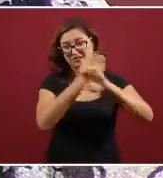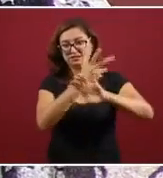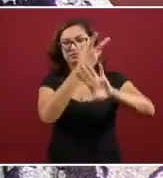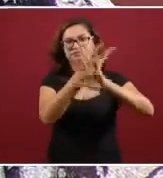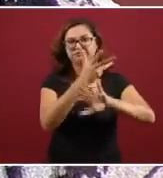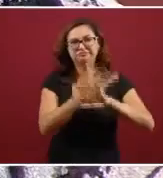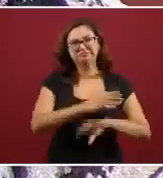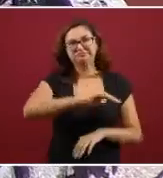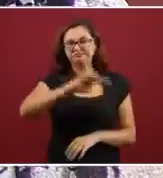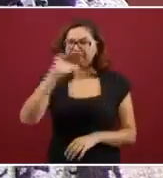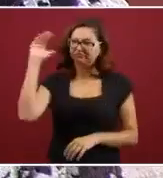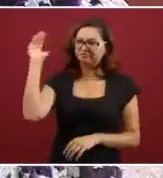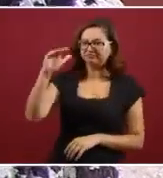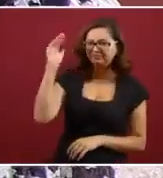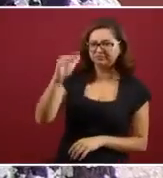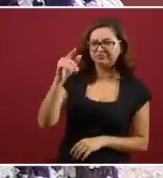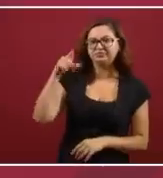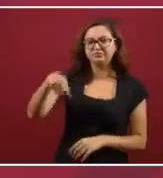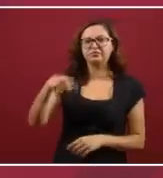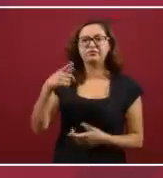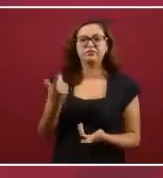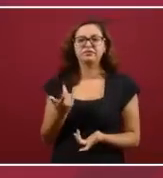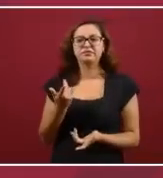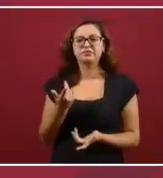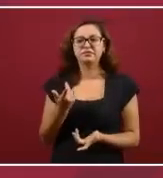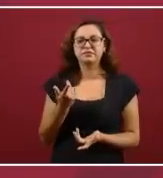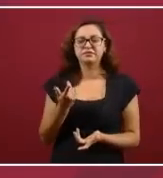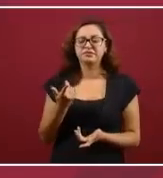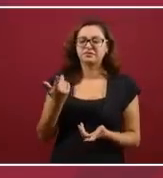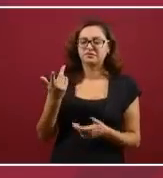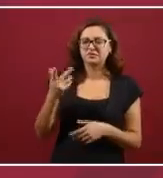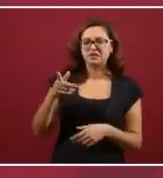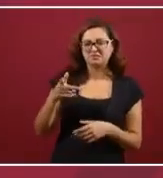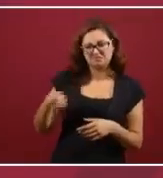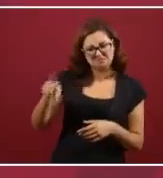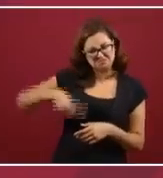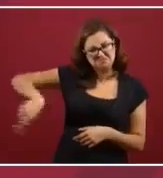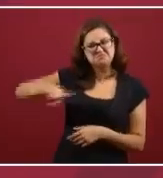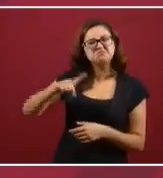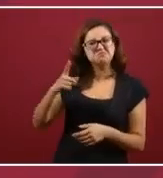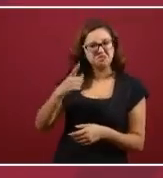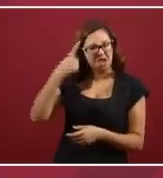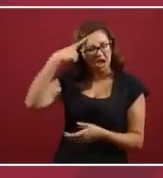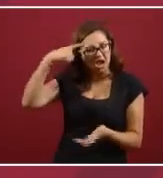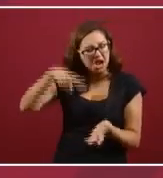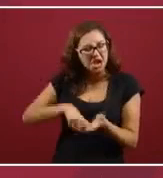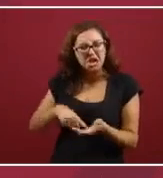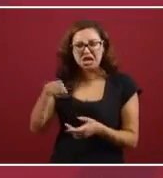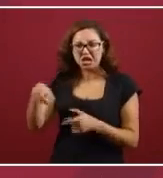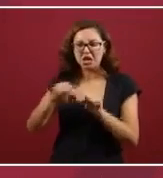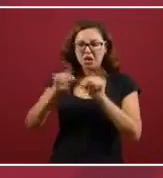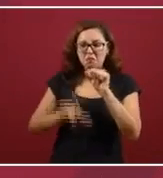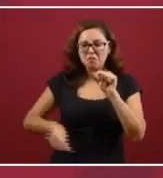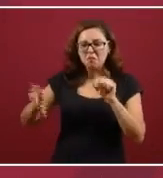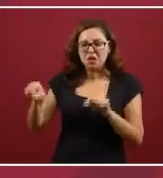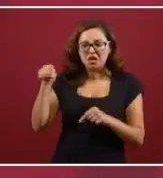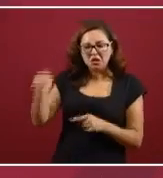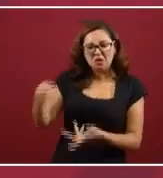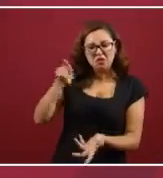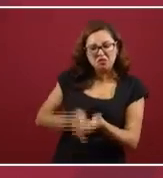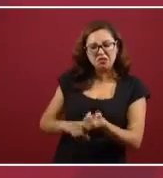una investigación antidumping, esto que les decía de que venden más barato en el mercado internacional que en el mercado